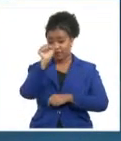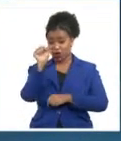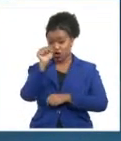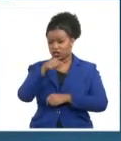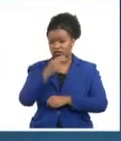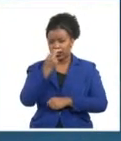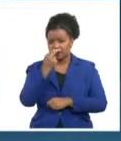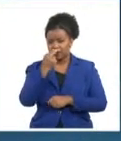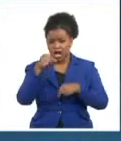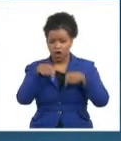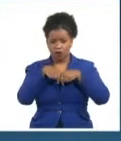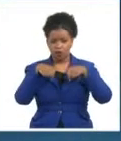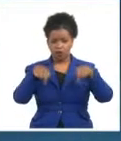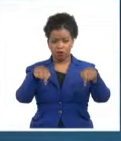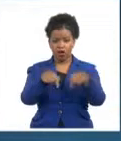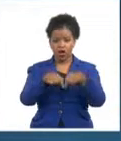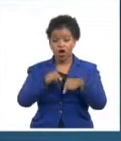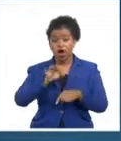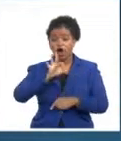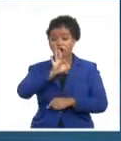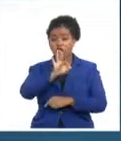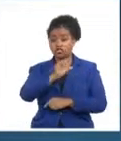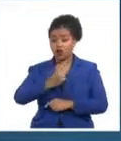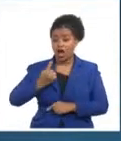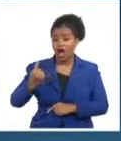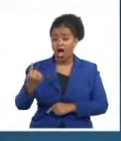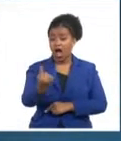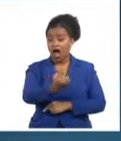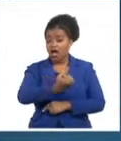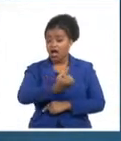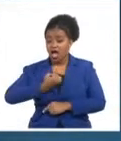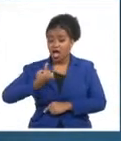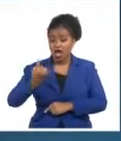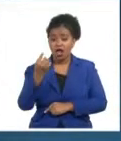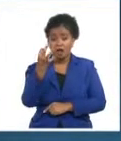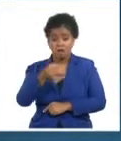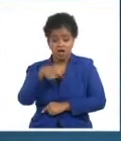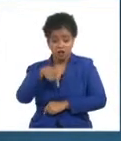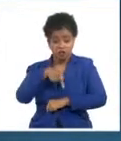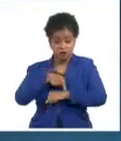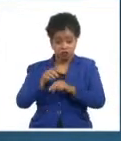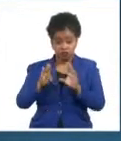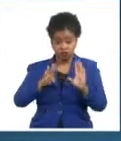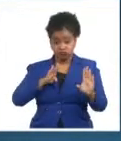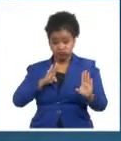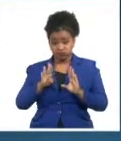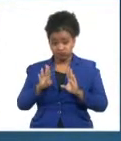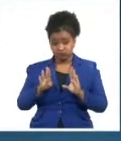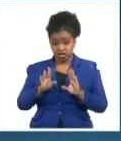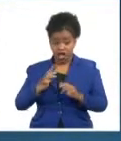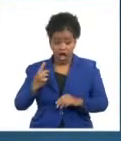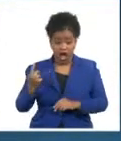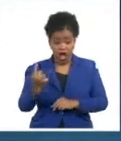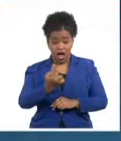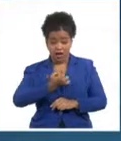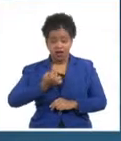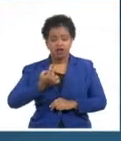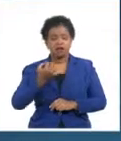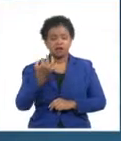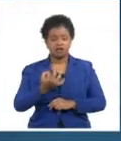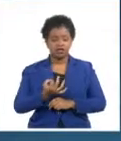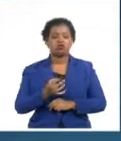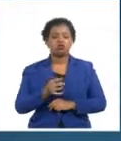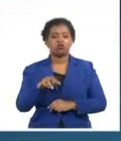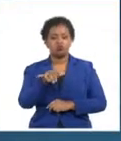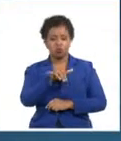Victoria de Girón al marcar 8 carreras en el mismo primer tercio. El jardinero central granmense Darien Palma pegó jonrón